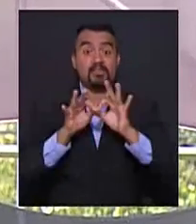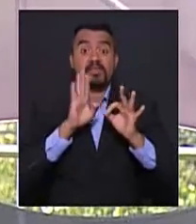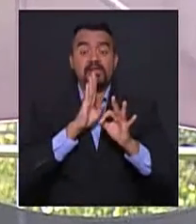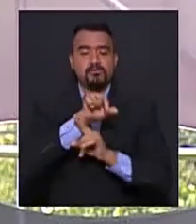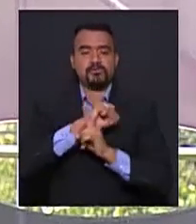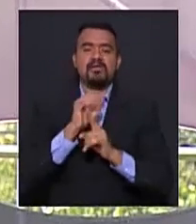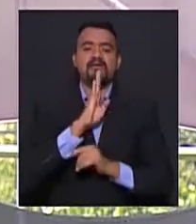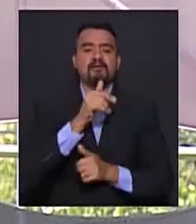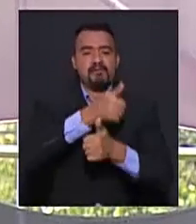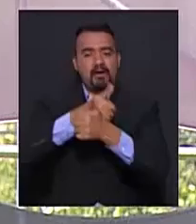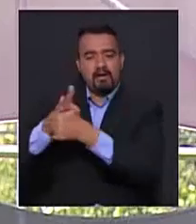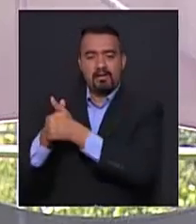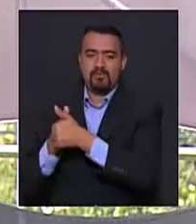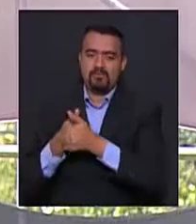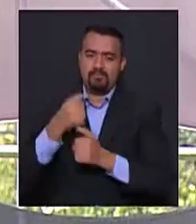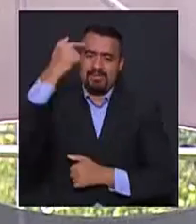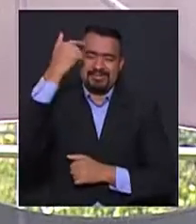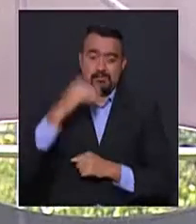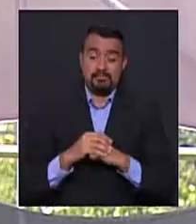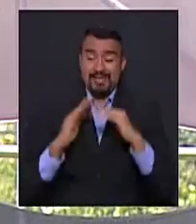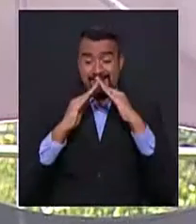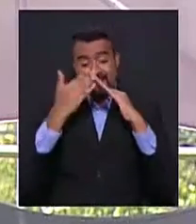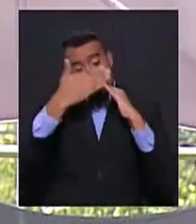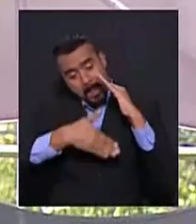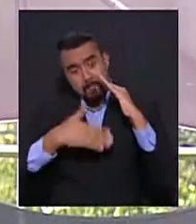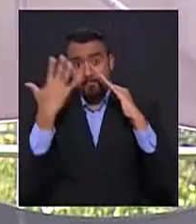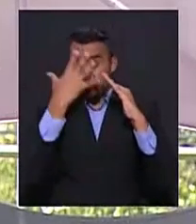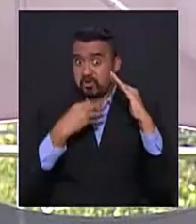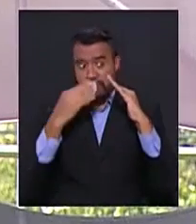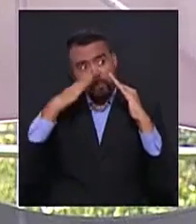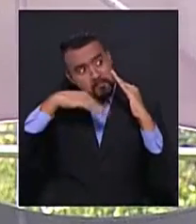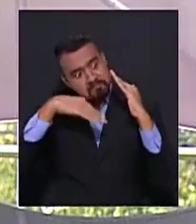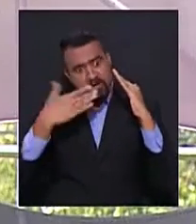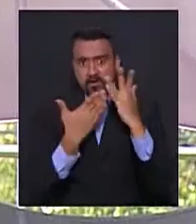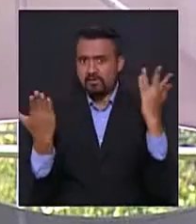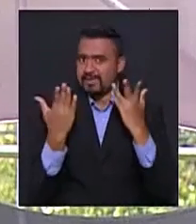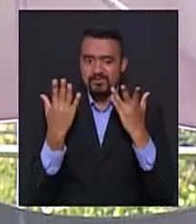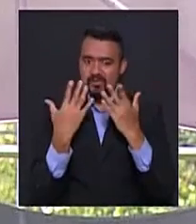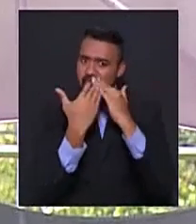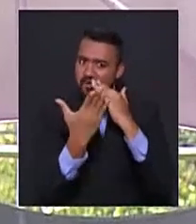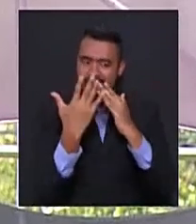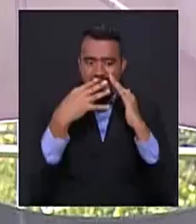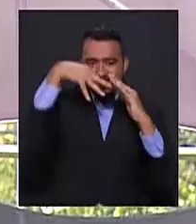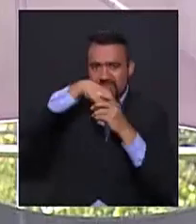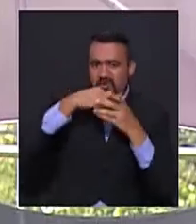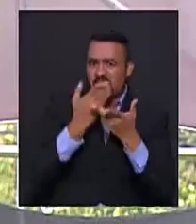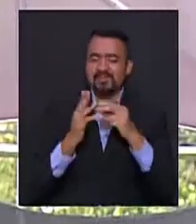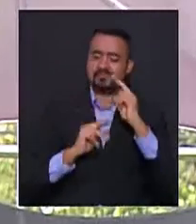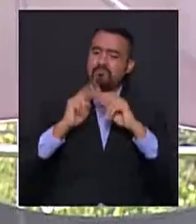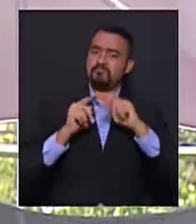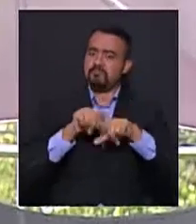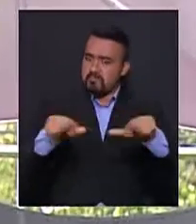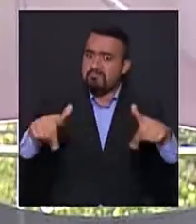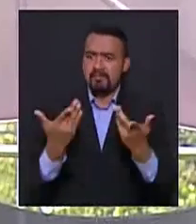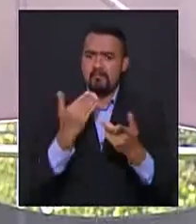como sociedad. De las fachadas hacia afuera, el cambio ha sido increíble. Infraestructura que conecta